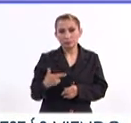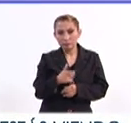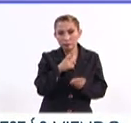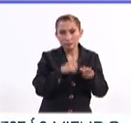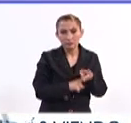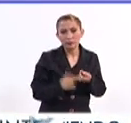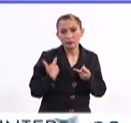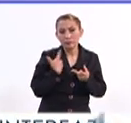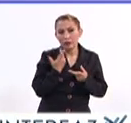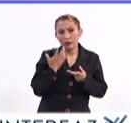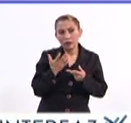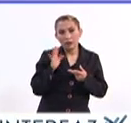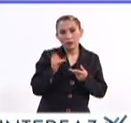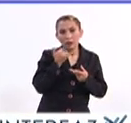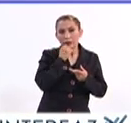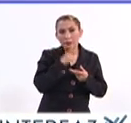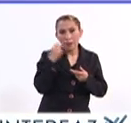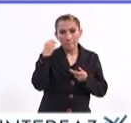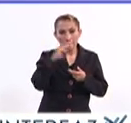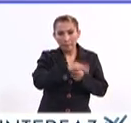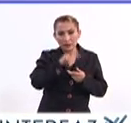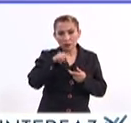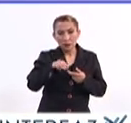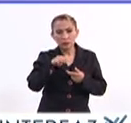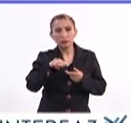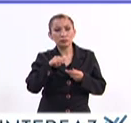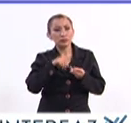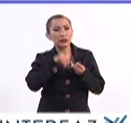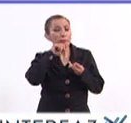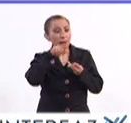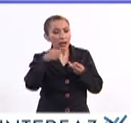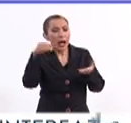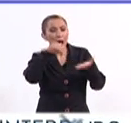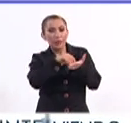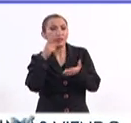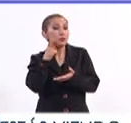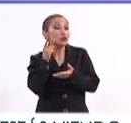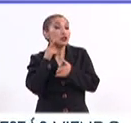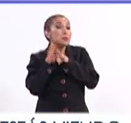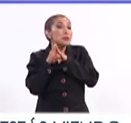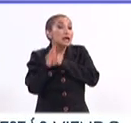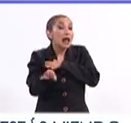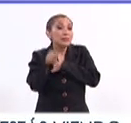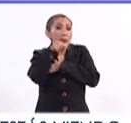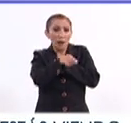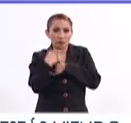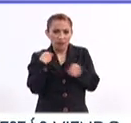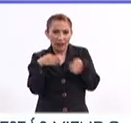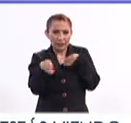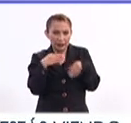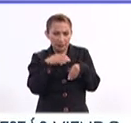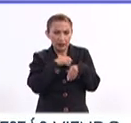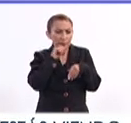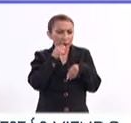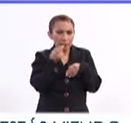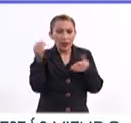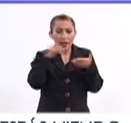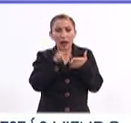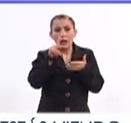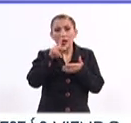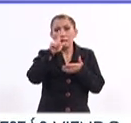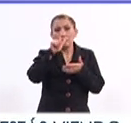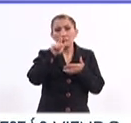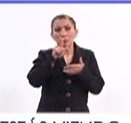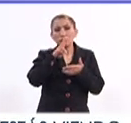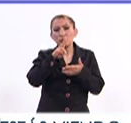Guanajuato y, si no mal recuerdo, también Michoacán, ya incorporaron también la figura de diputación migrante de una manera flexible, también en las famosas